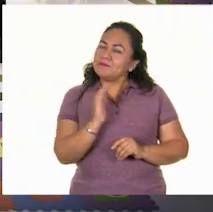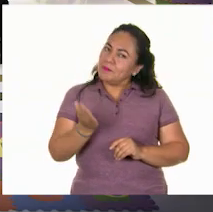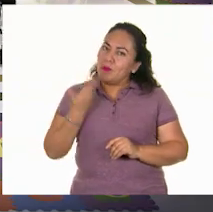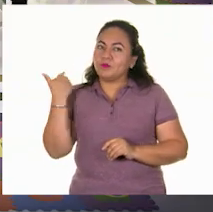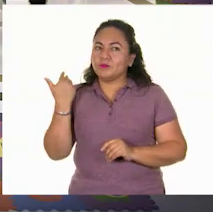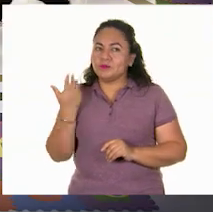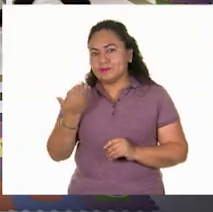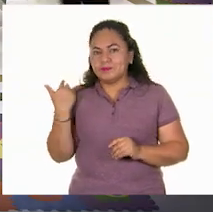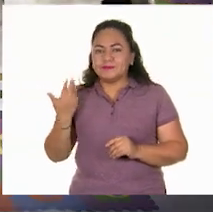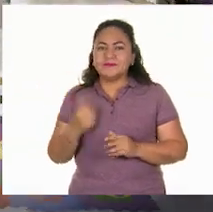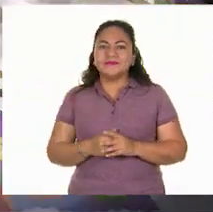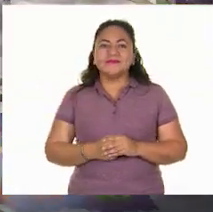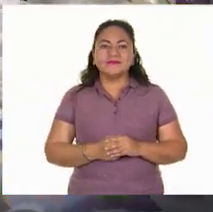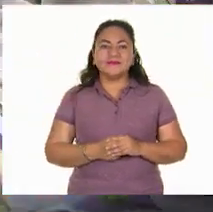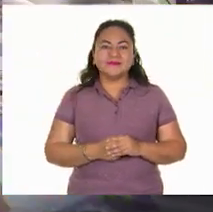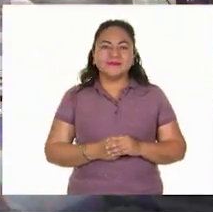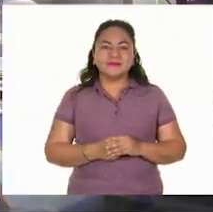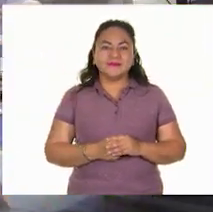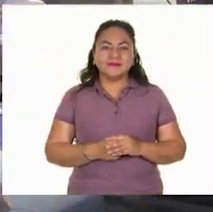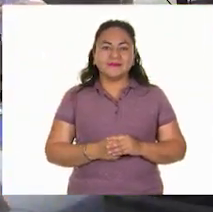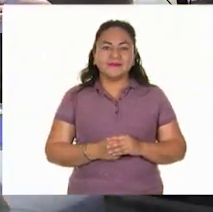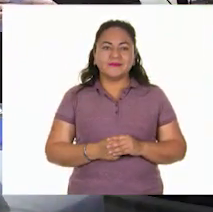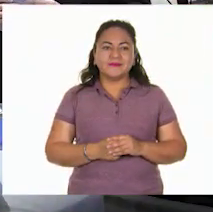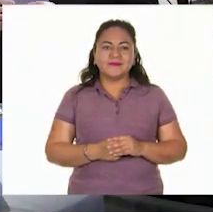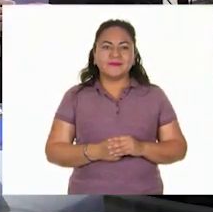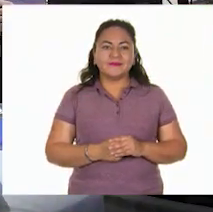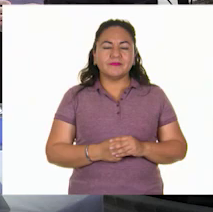vamos? Vamos. ¡Vámonos! ¡Córrele!